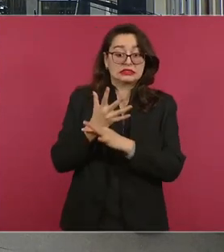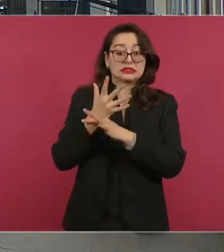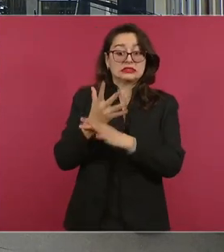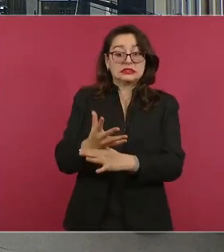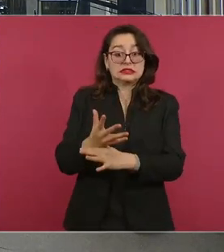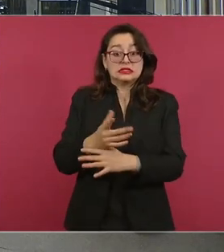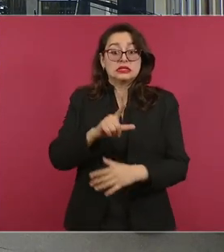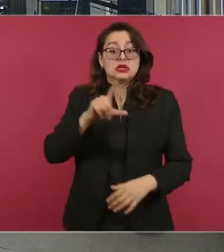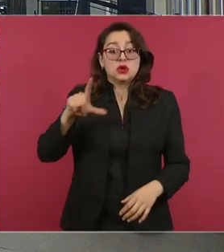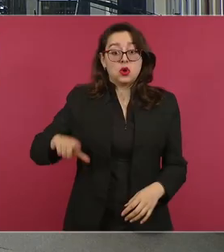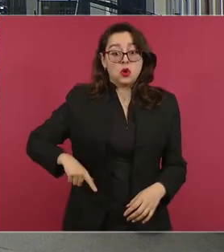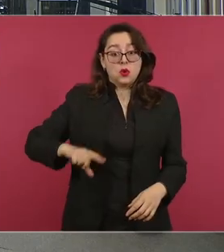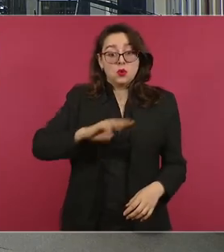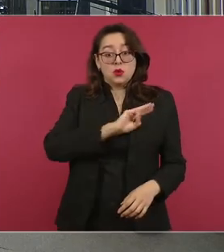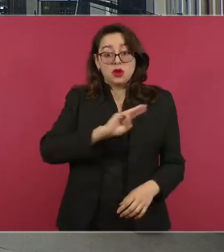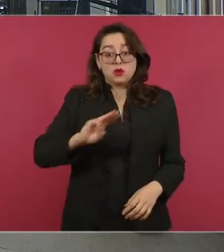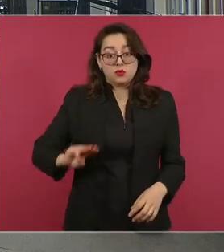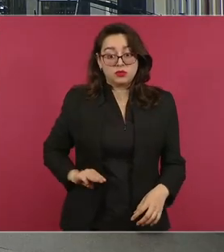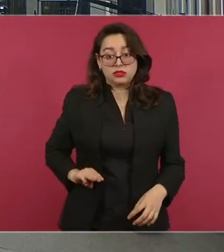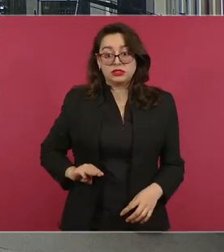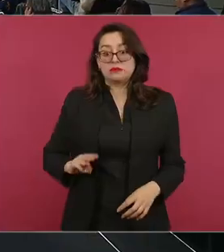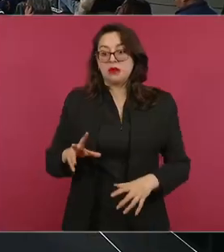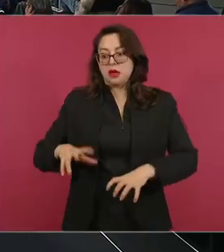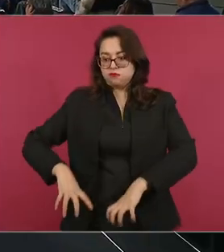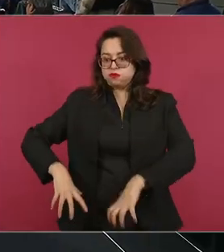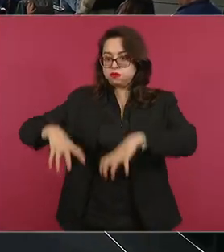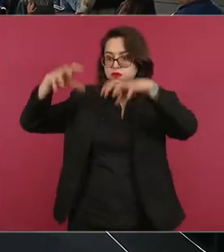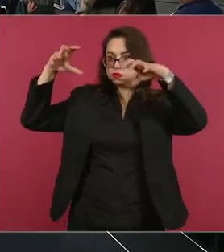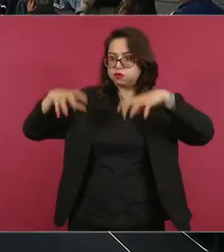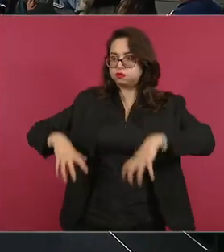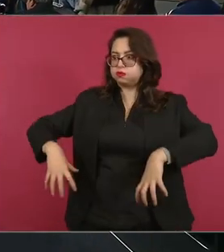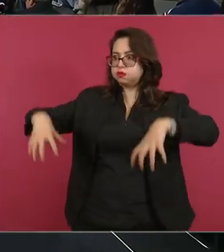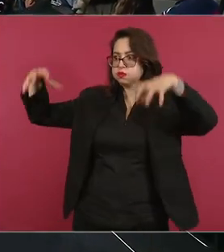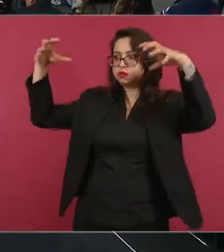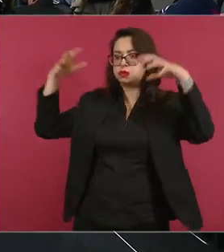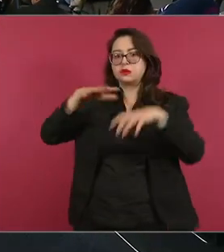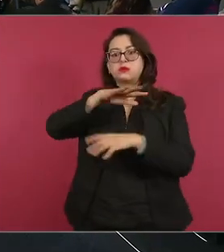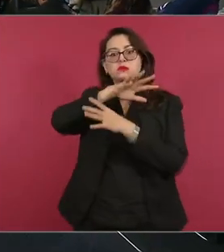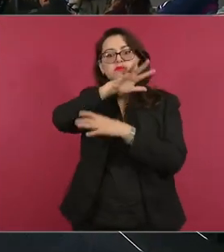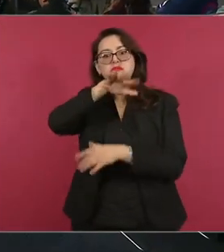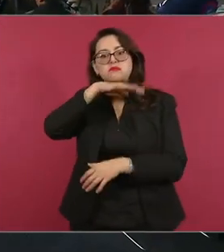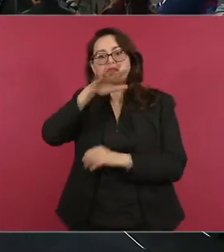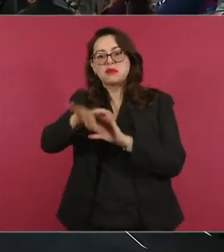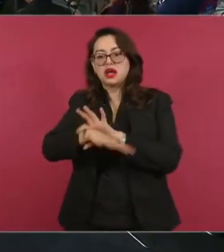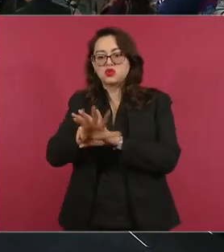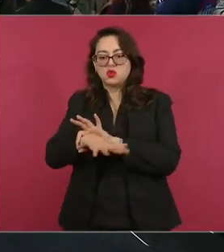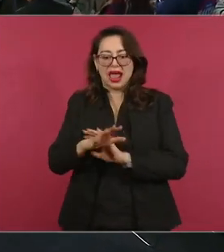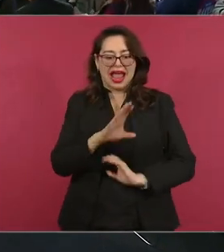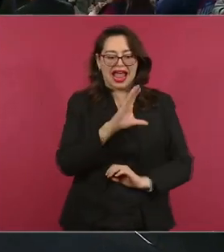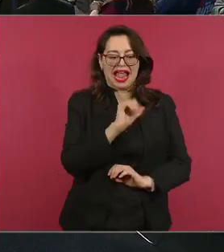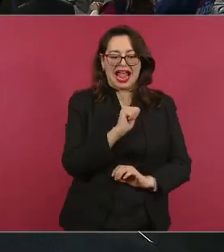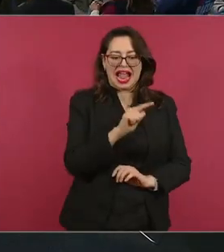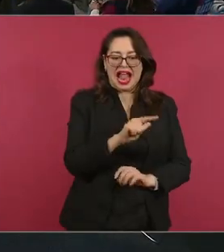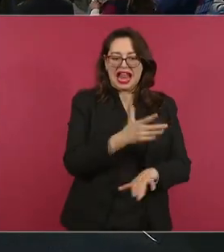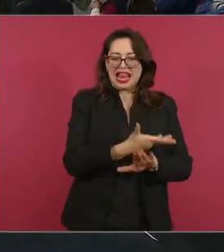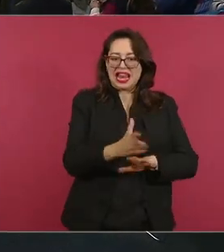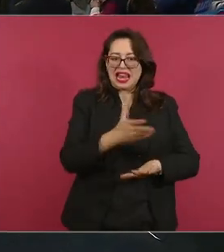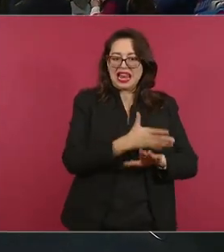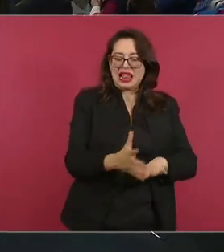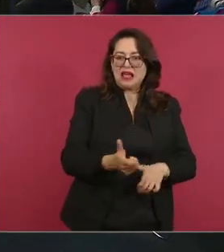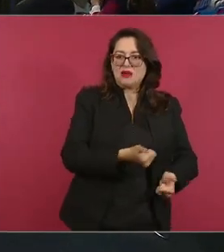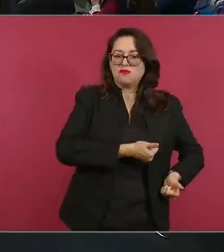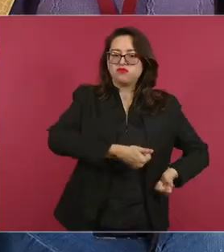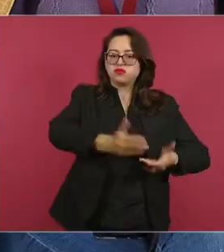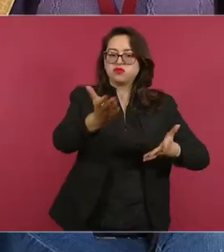el gobierno municipal había echado cal en estas toneladas de basura. No. Ya hay moscas, me tocó pasar por